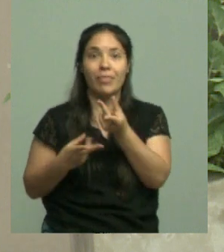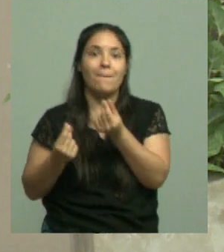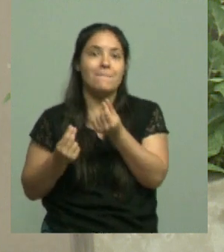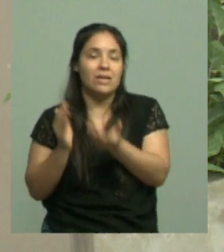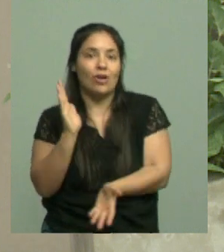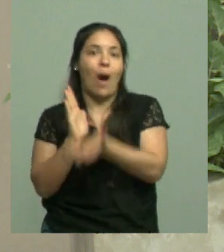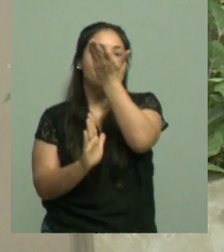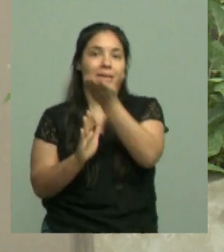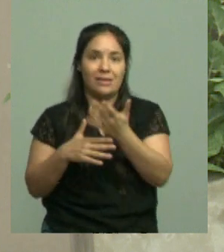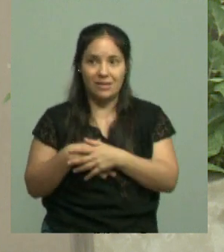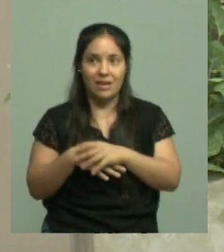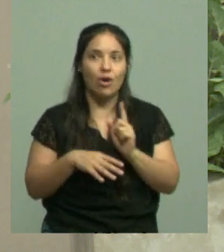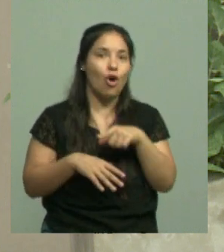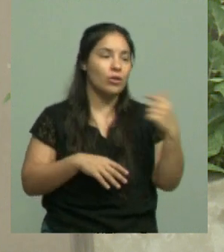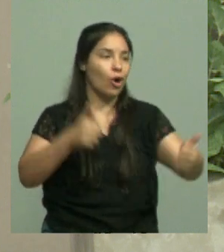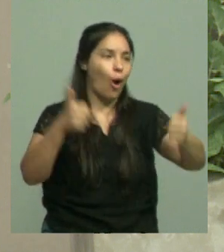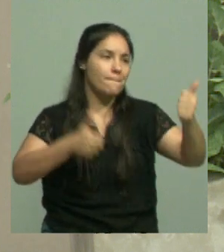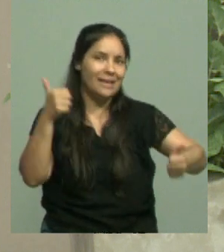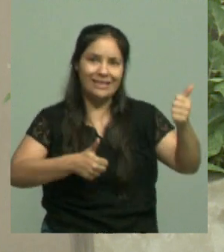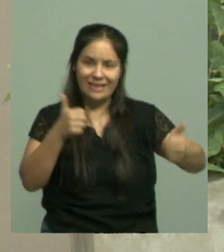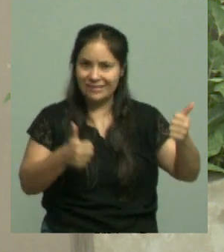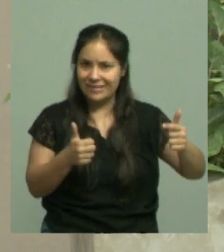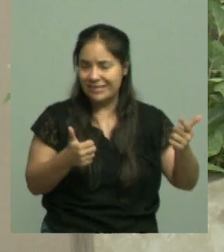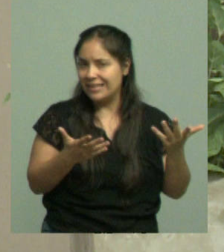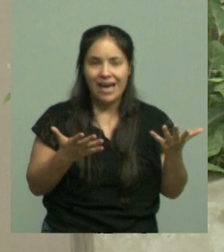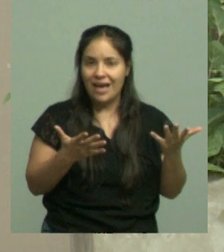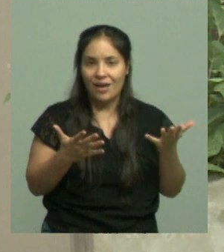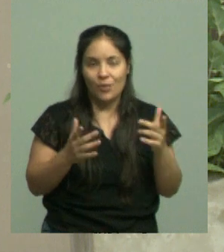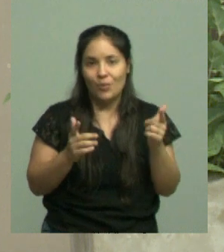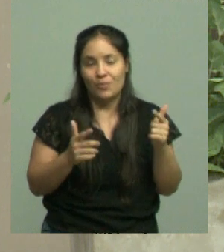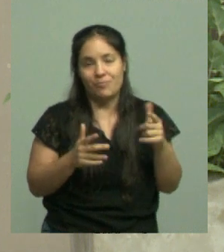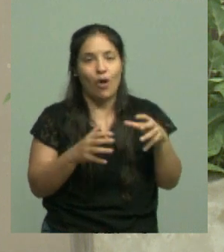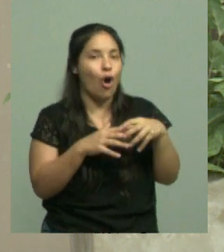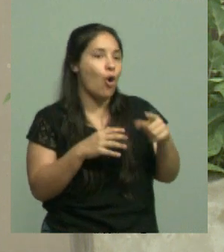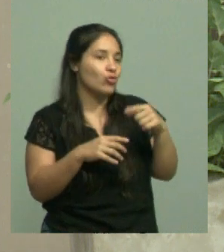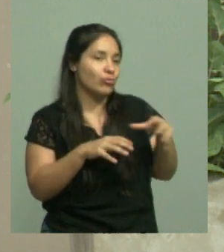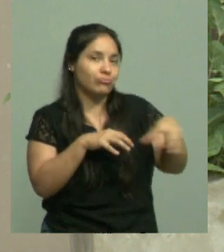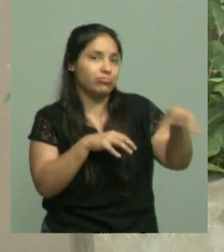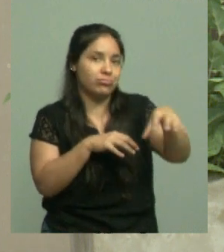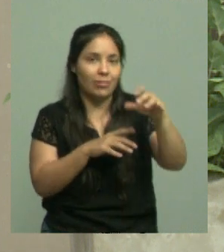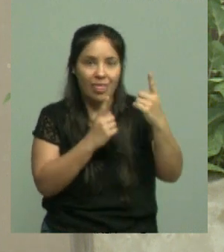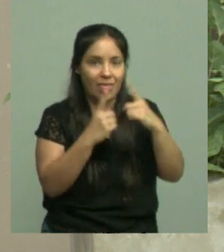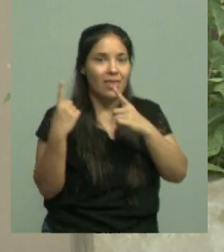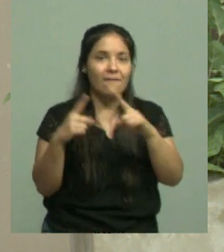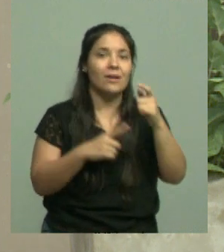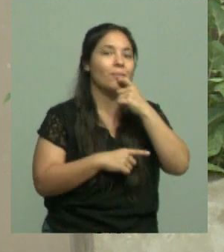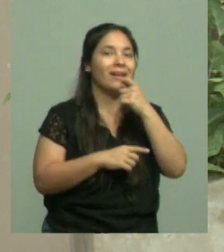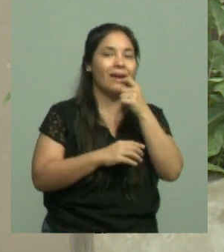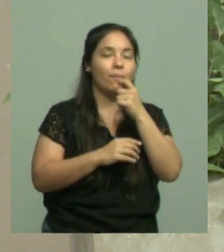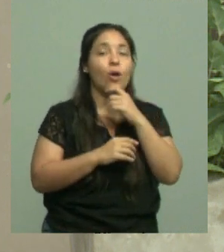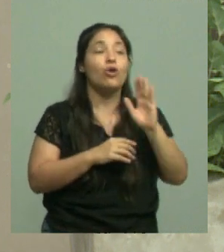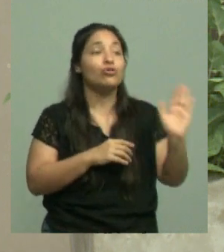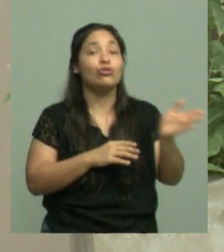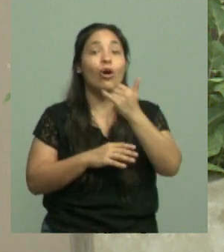que en mercados competitivos, le vamos a poner Sí, tal cual. comillas. O en la diferencia que si todos los que tienen yerba tienen que